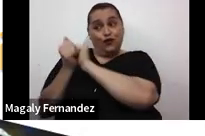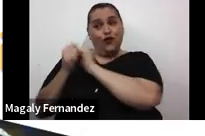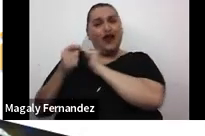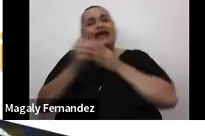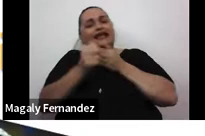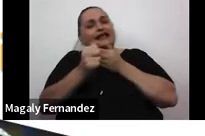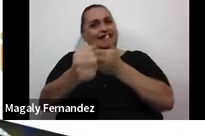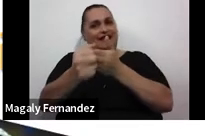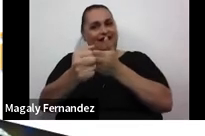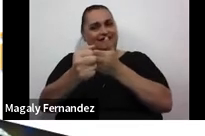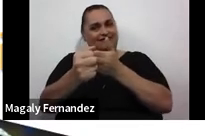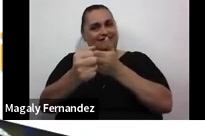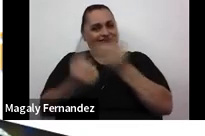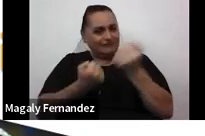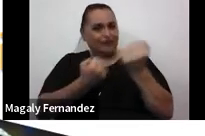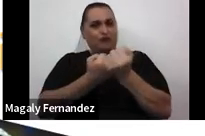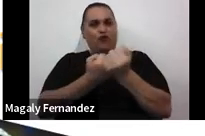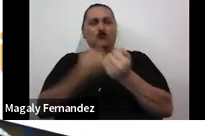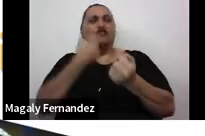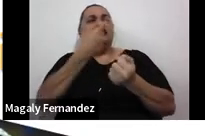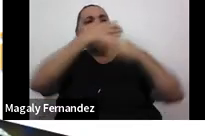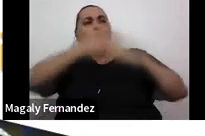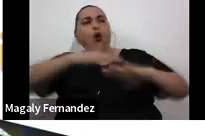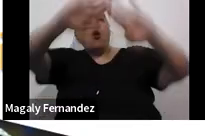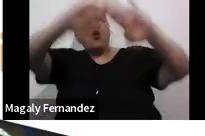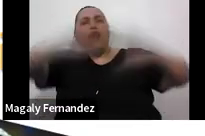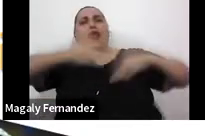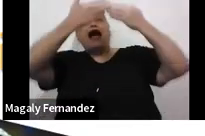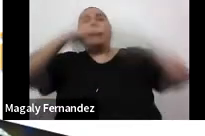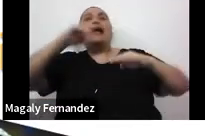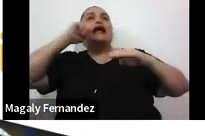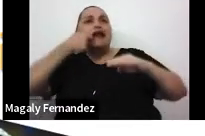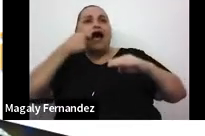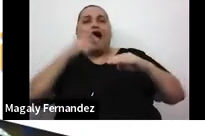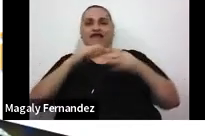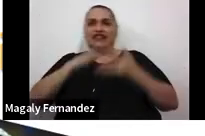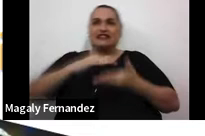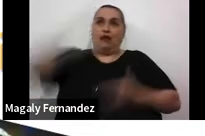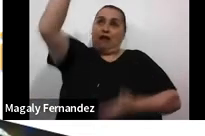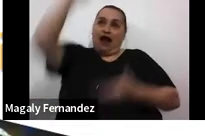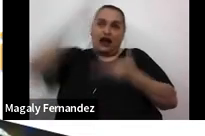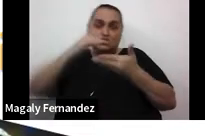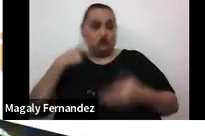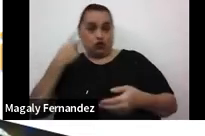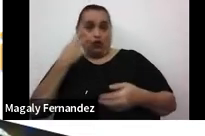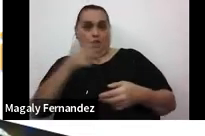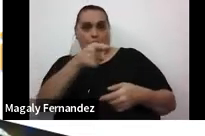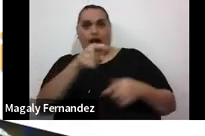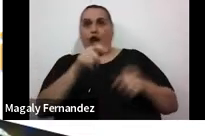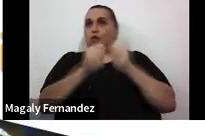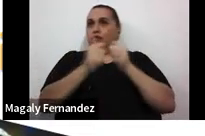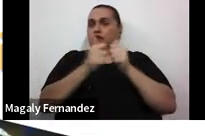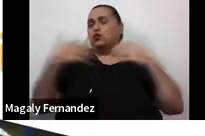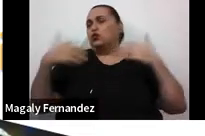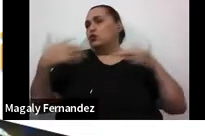guiando diciéndole el tamaño de la bola en claves Por cierto yo lo sé lo he visto competir y me quedo fría porque bueno